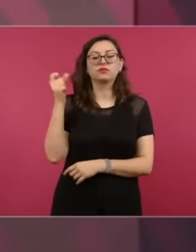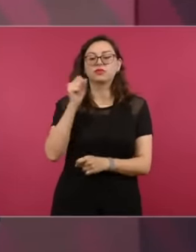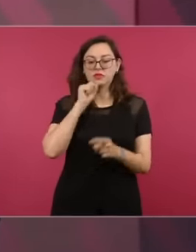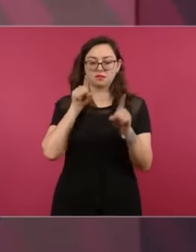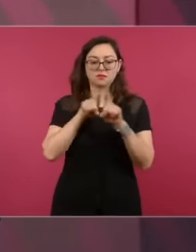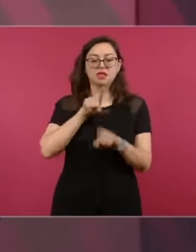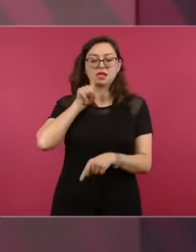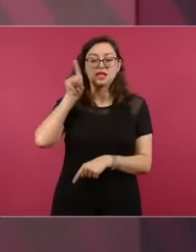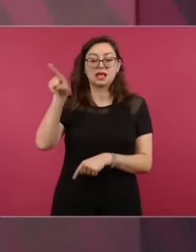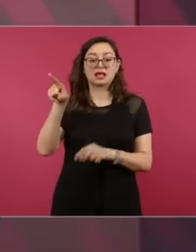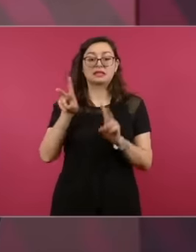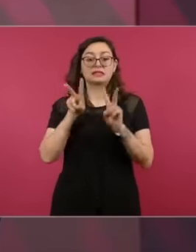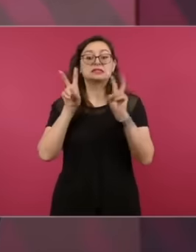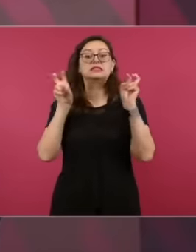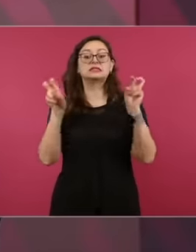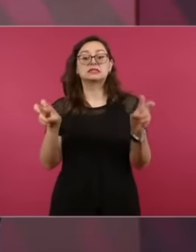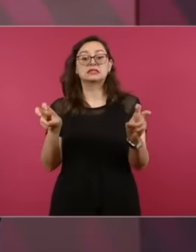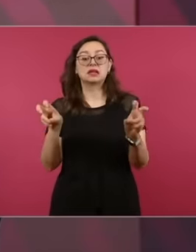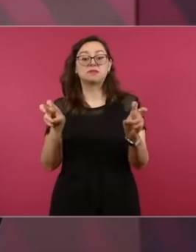al eclipse,